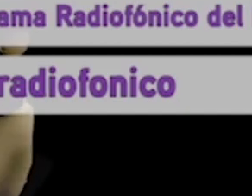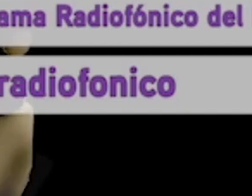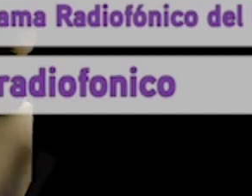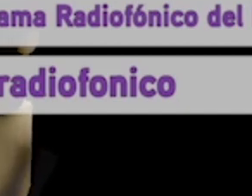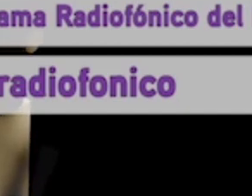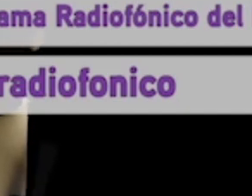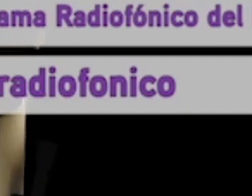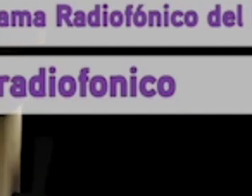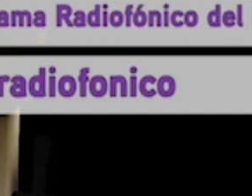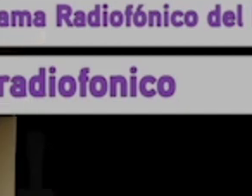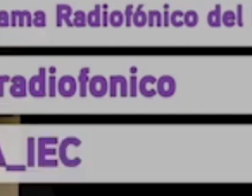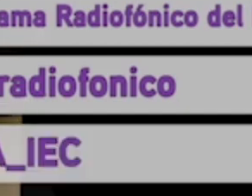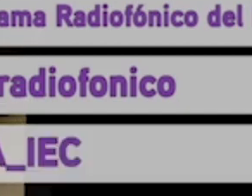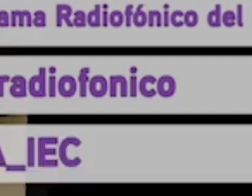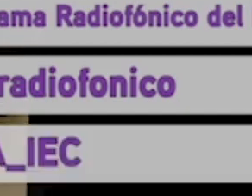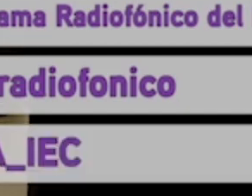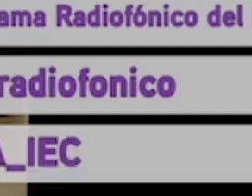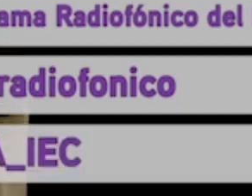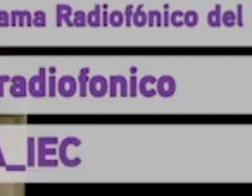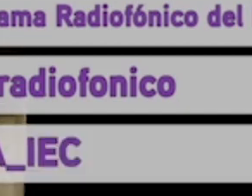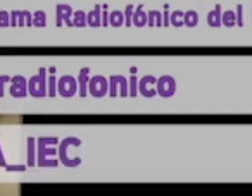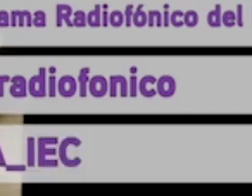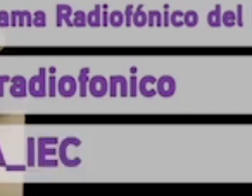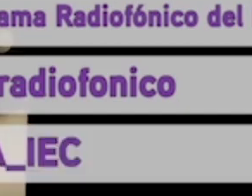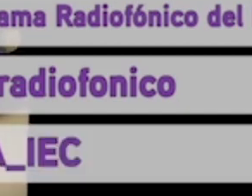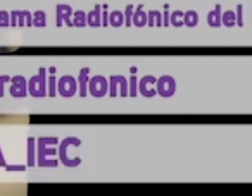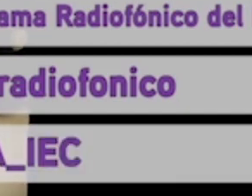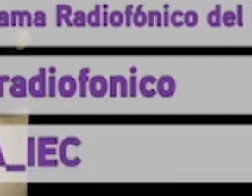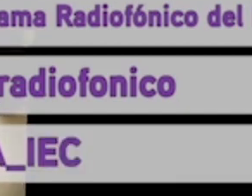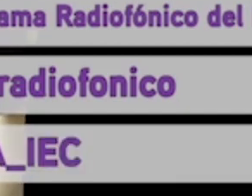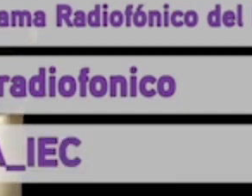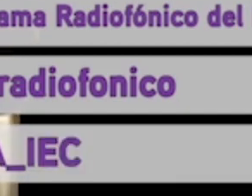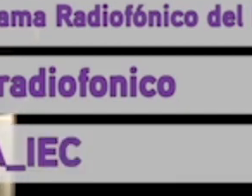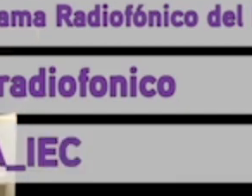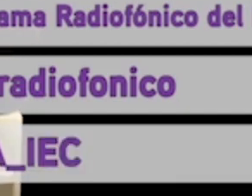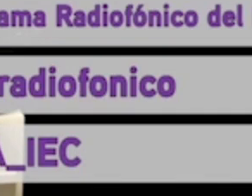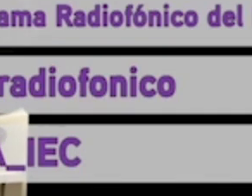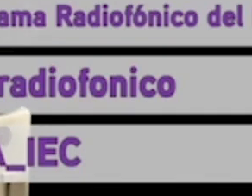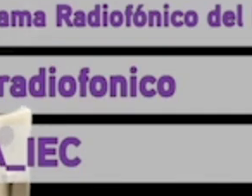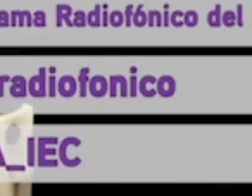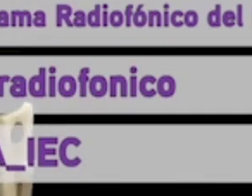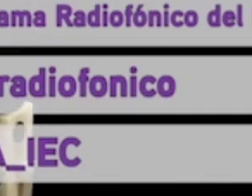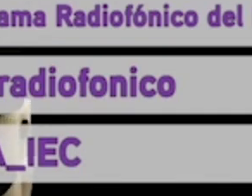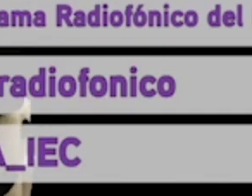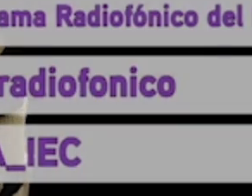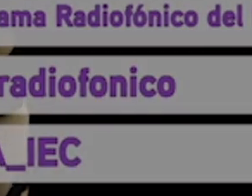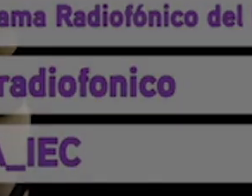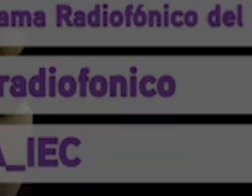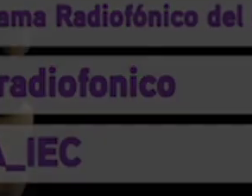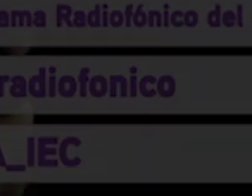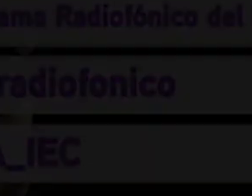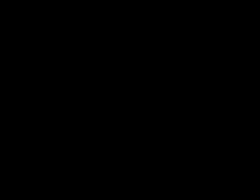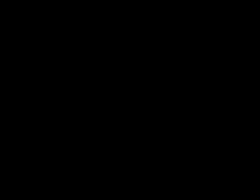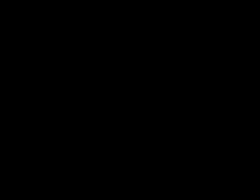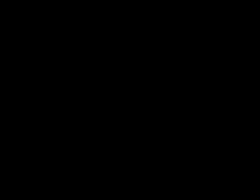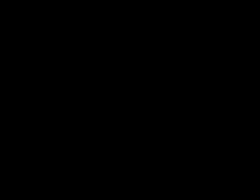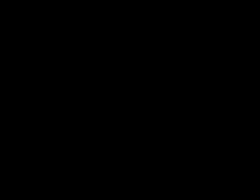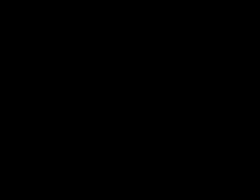programa-radiofónico y en Twitter, laurna-IEC. Queremos tener comunicación con usted. Pásenla muy bien. Hasta la próxima semana.